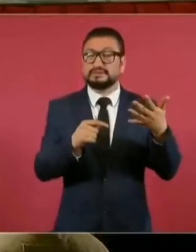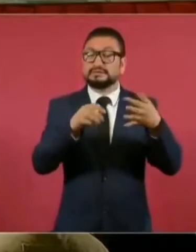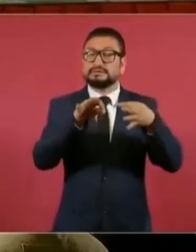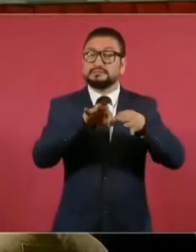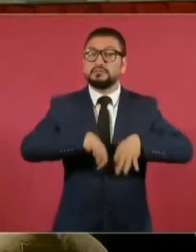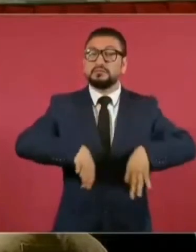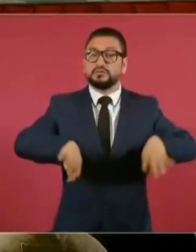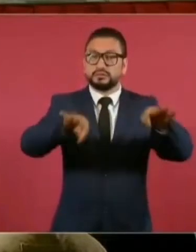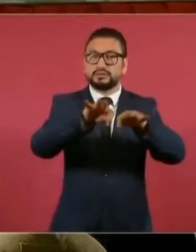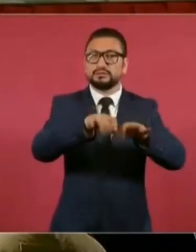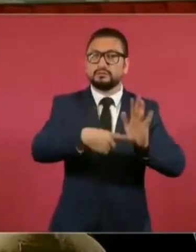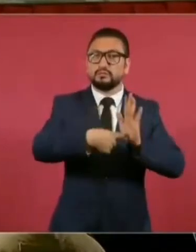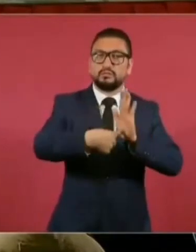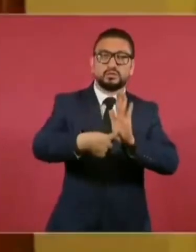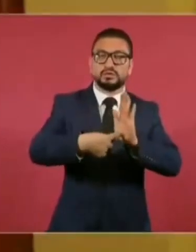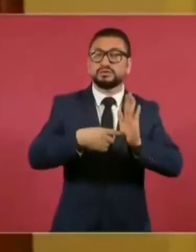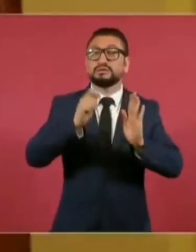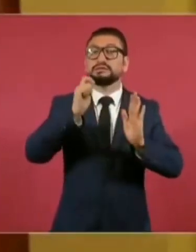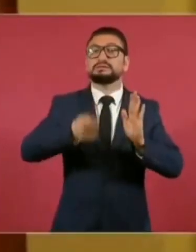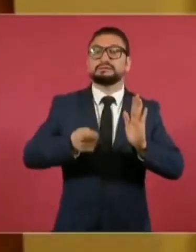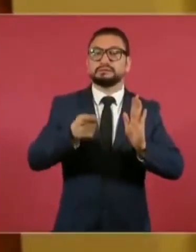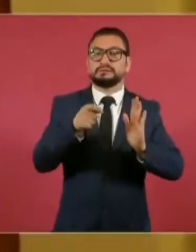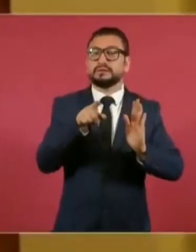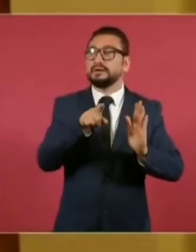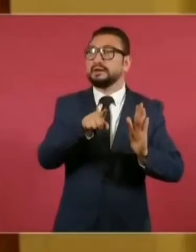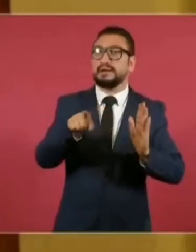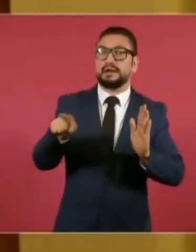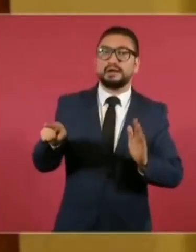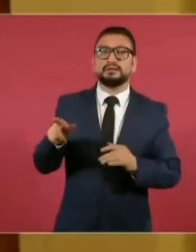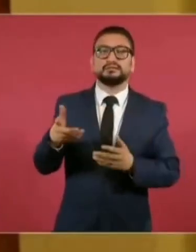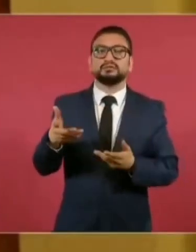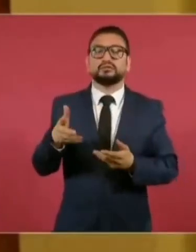representativos de la falta de